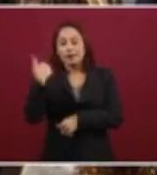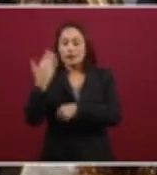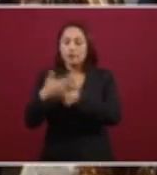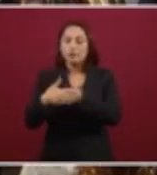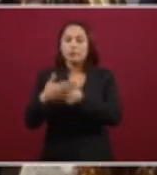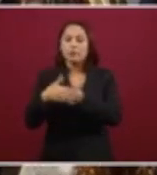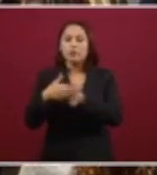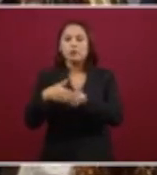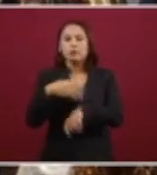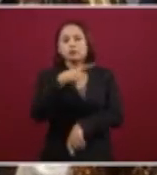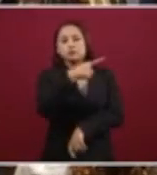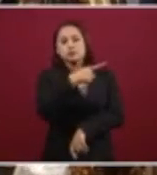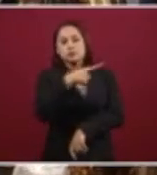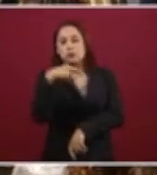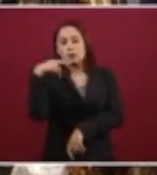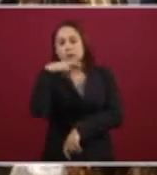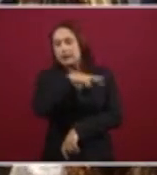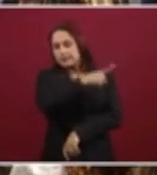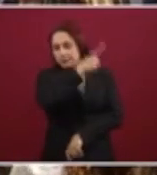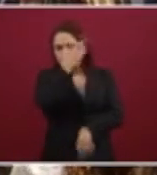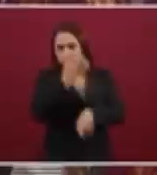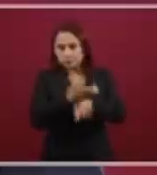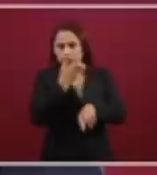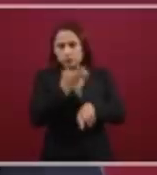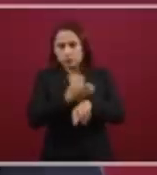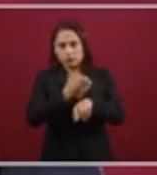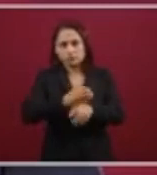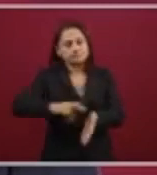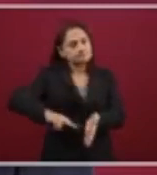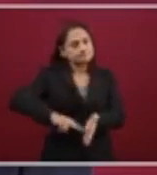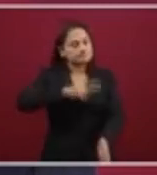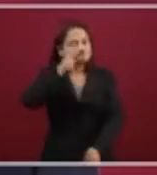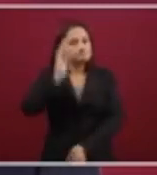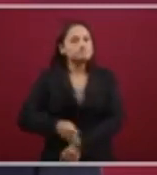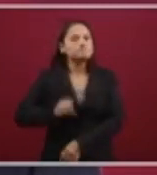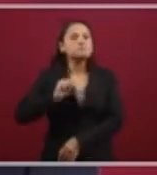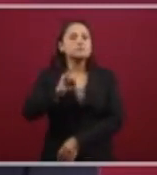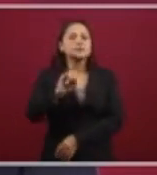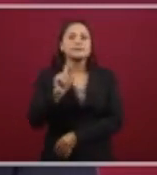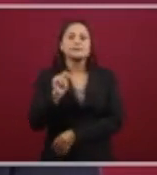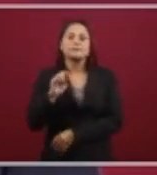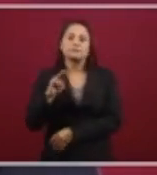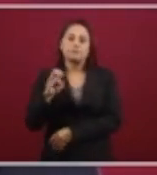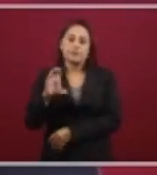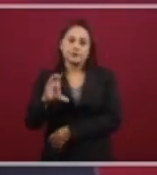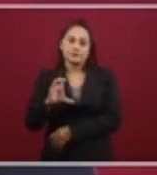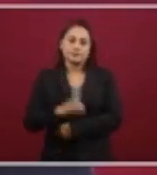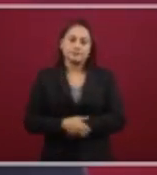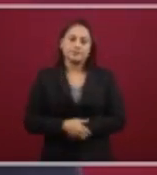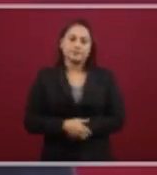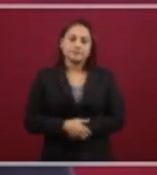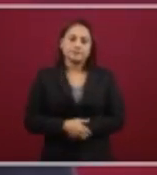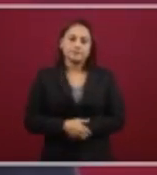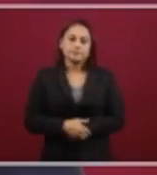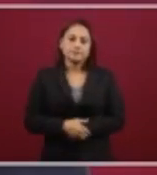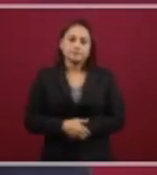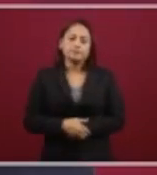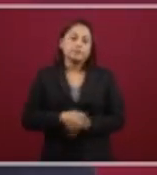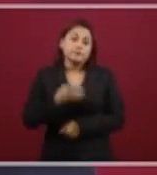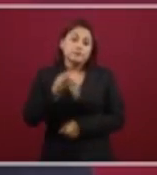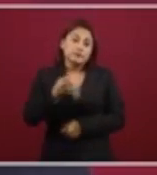más pronto posible el tratado. Desde luego, es un asunto